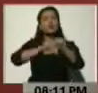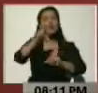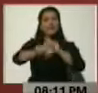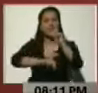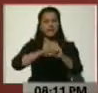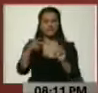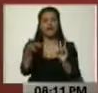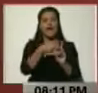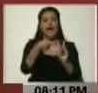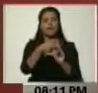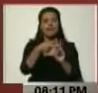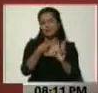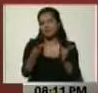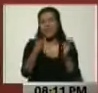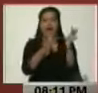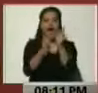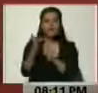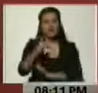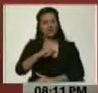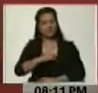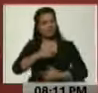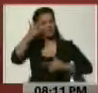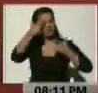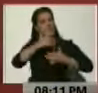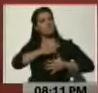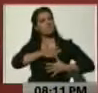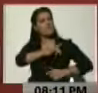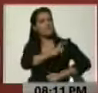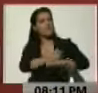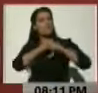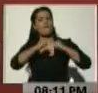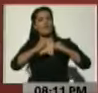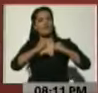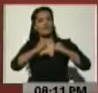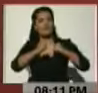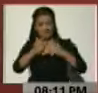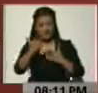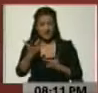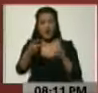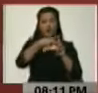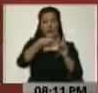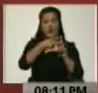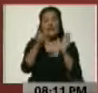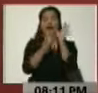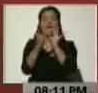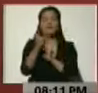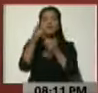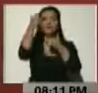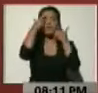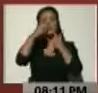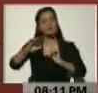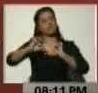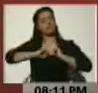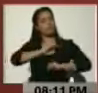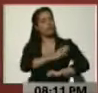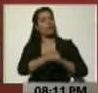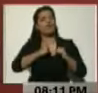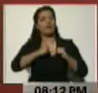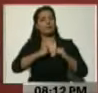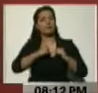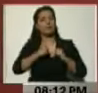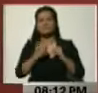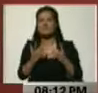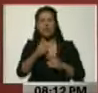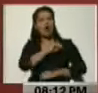fuerza chavista. Numeral abril de fuerza chavista. ¿Por qué de fuerza chavista? Unidad.